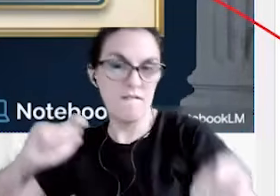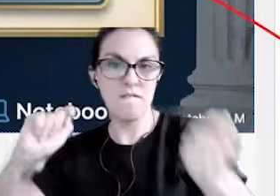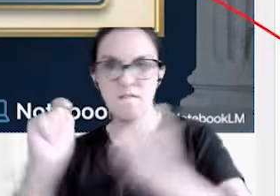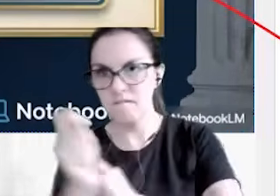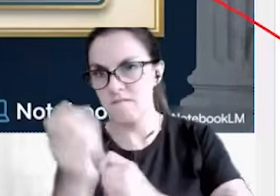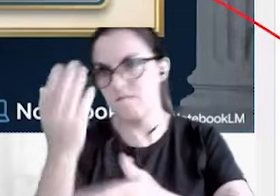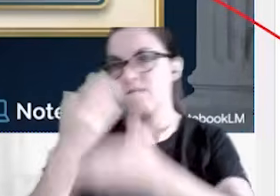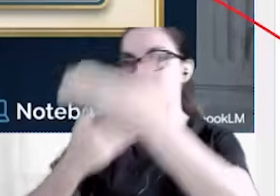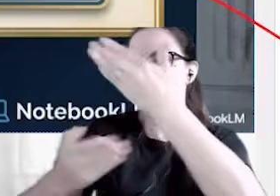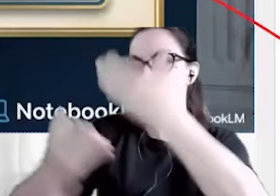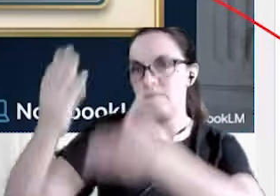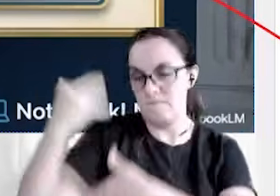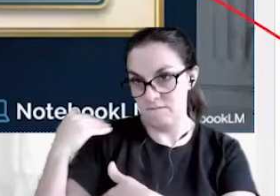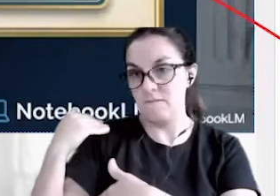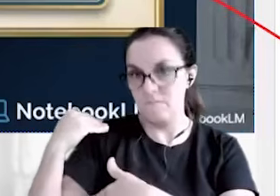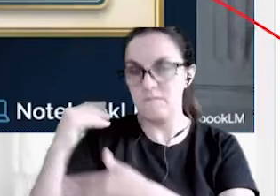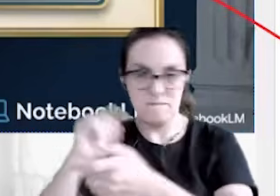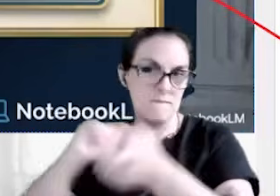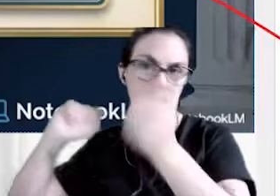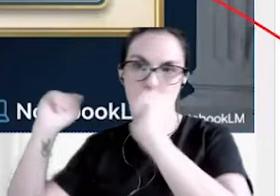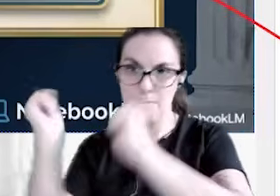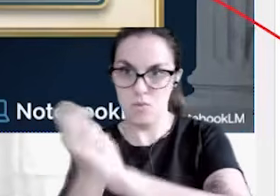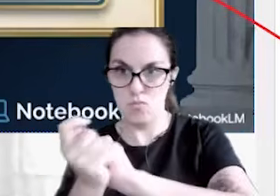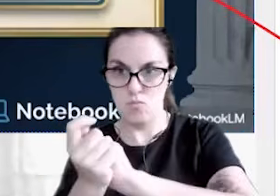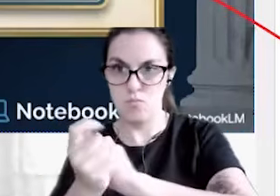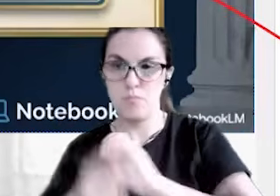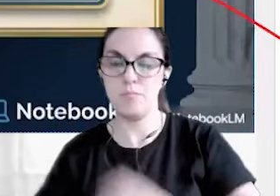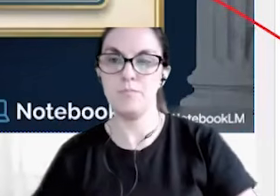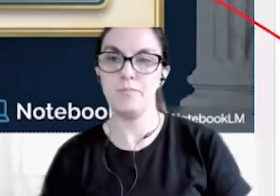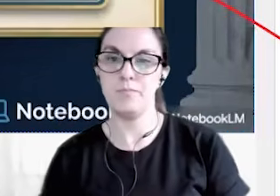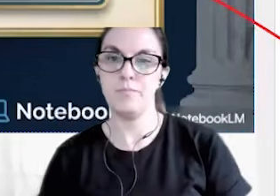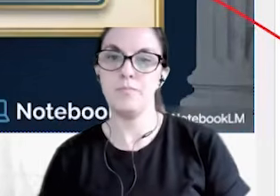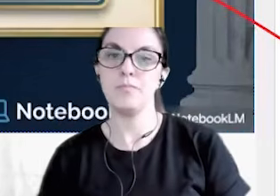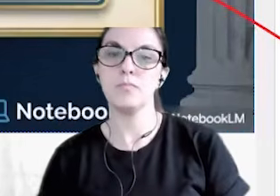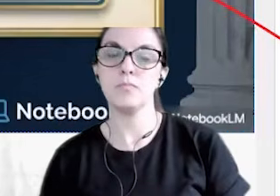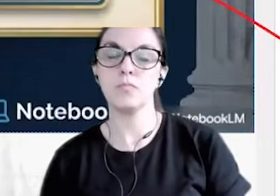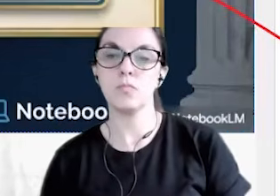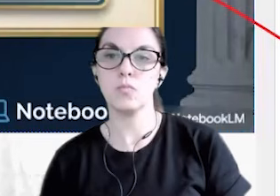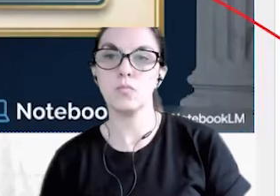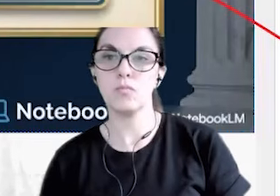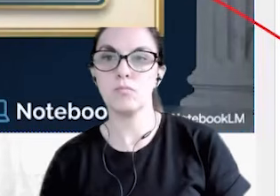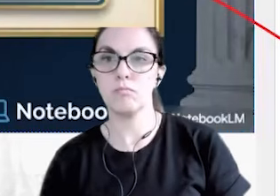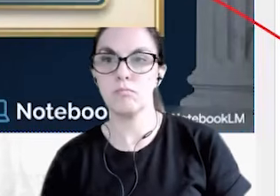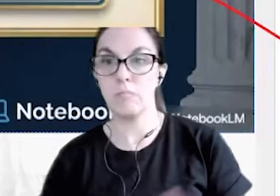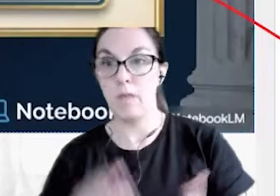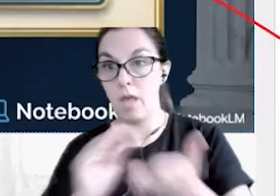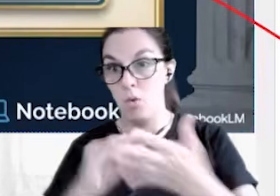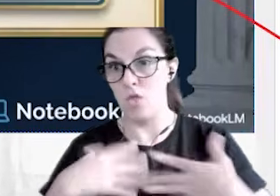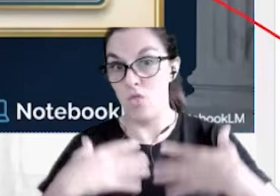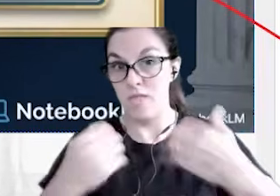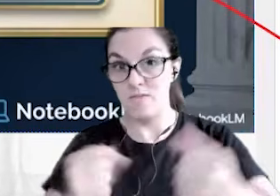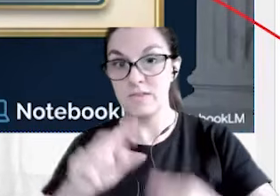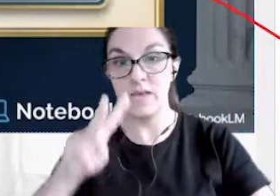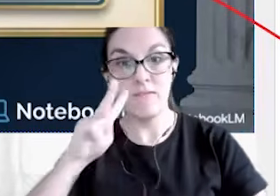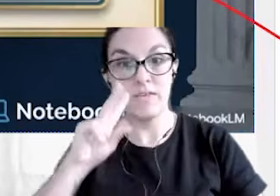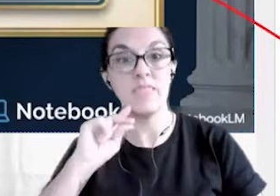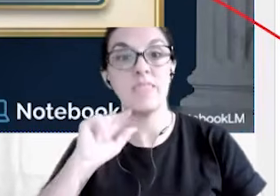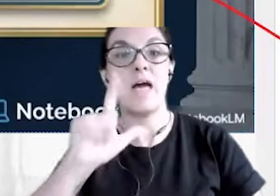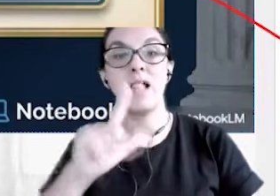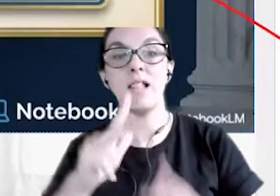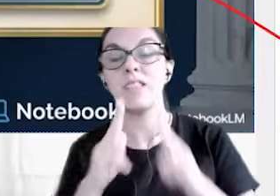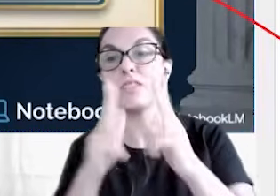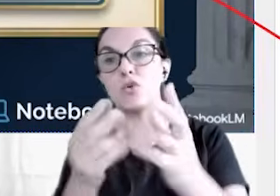fallo que estaba sobreseyendo a los acusados. Ahora, las defensas de Vidal lo que le dijo a la sala 3